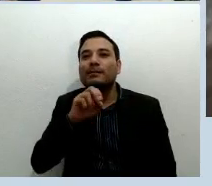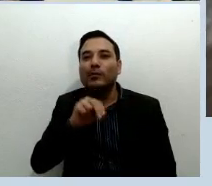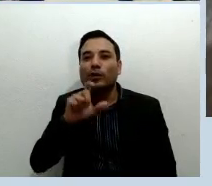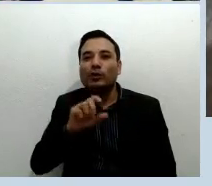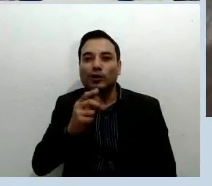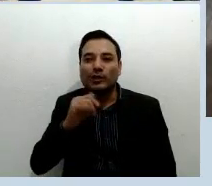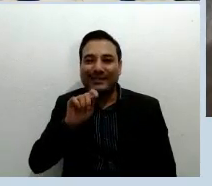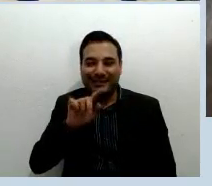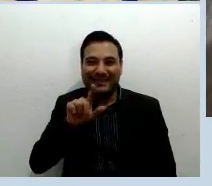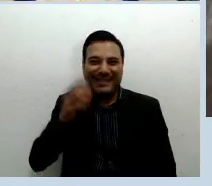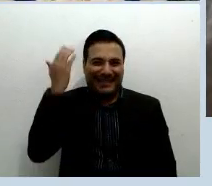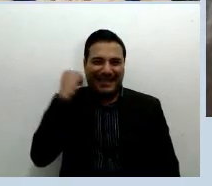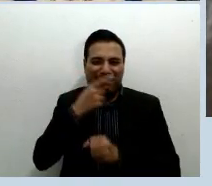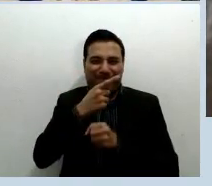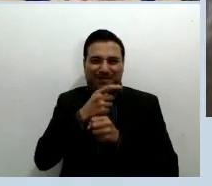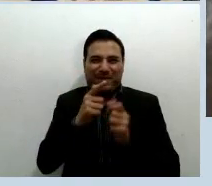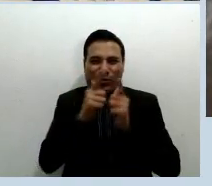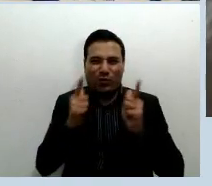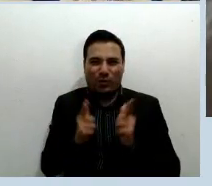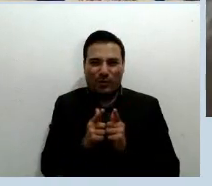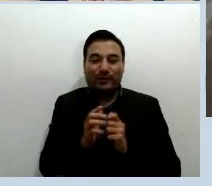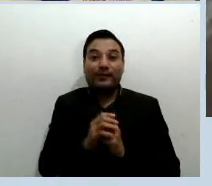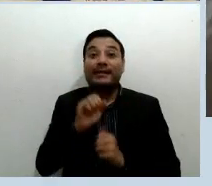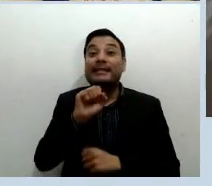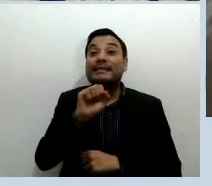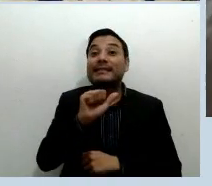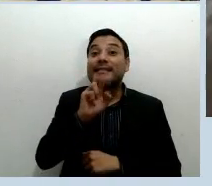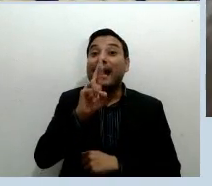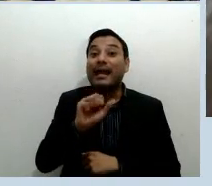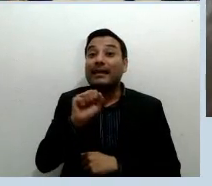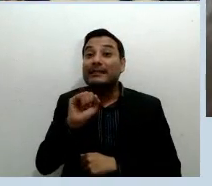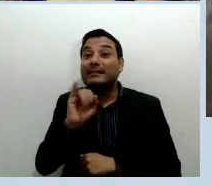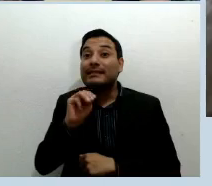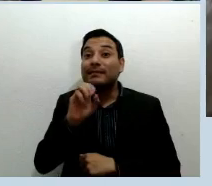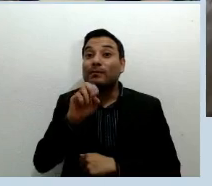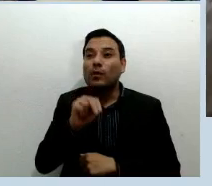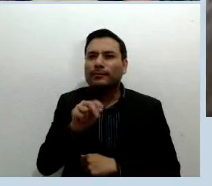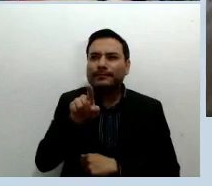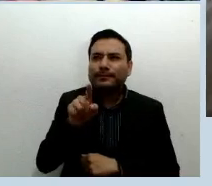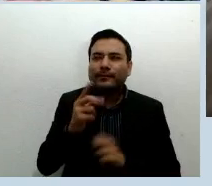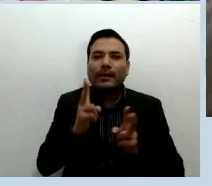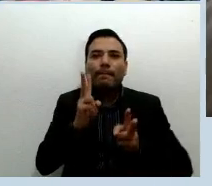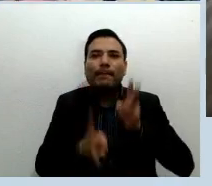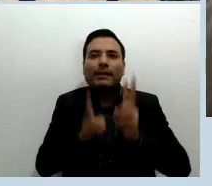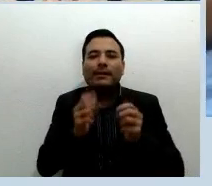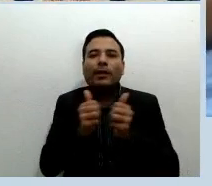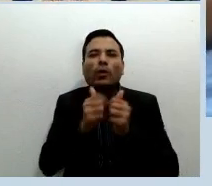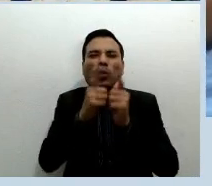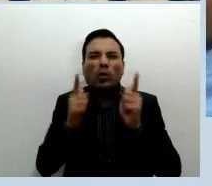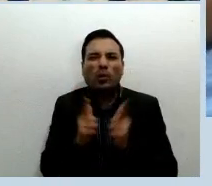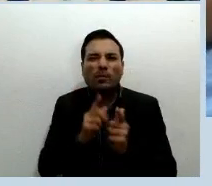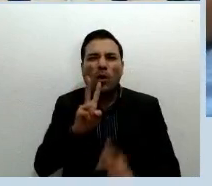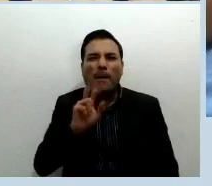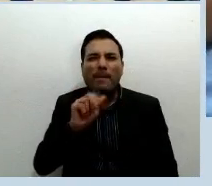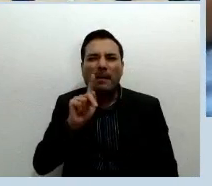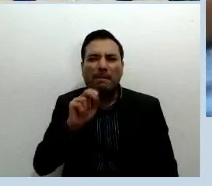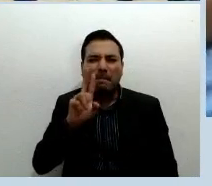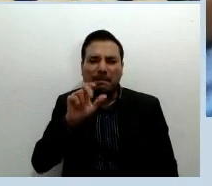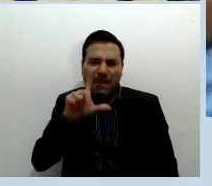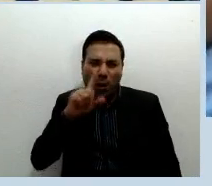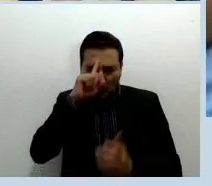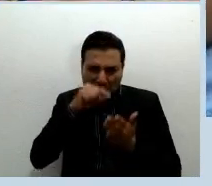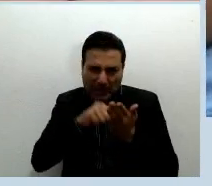primera generación Sara y Simón en esa plática con el grupo galpao me parece sí sí